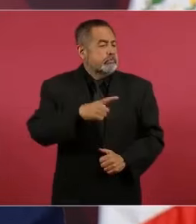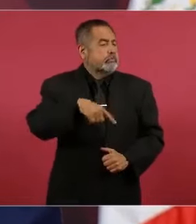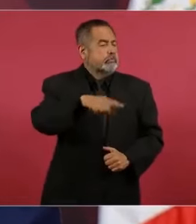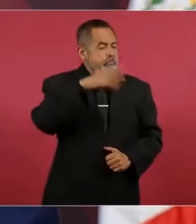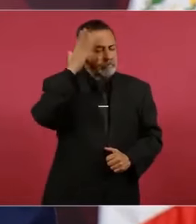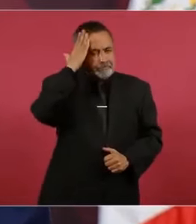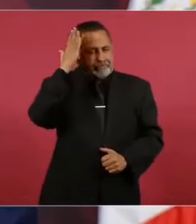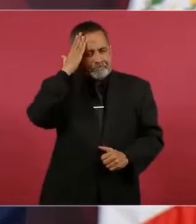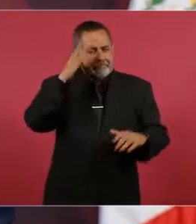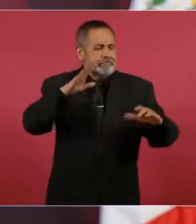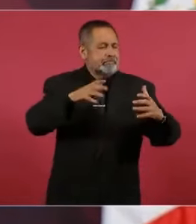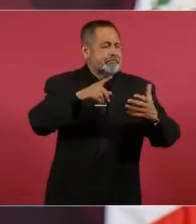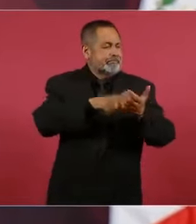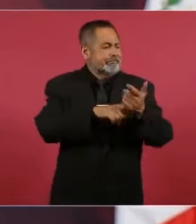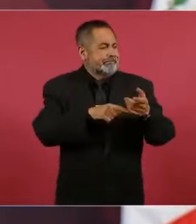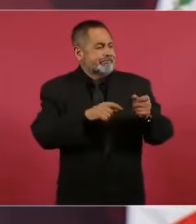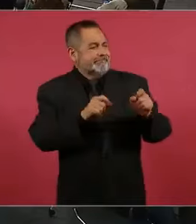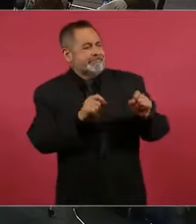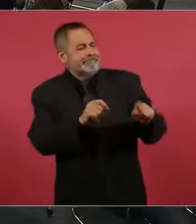dirigentes